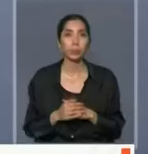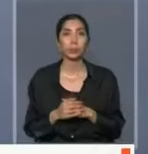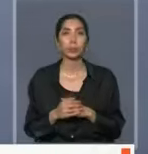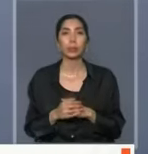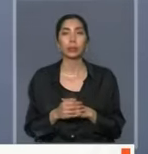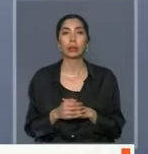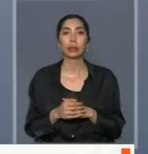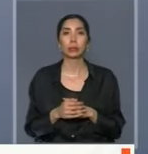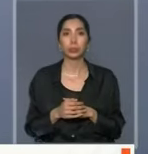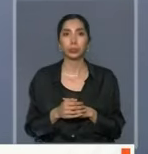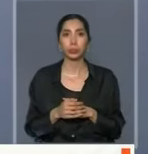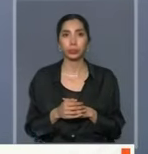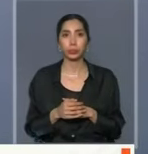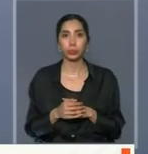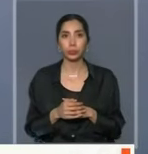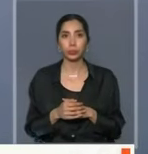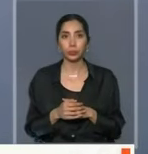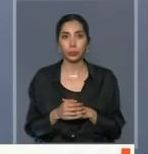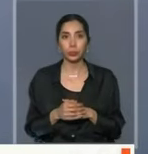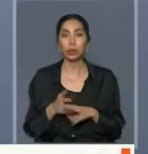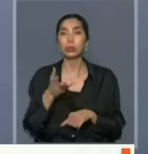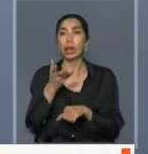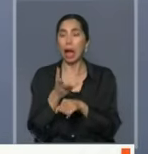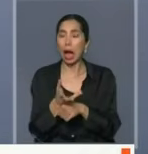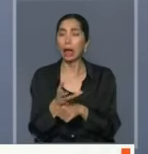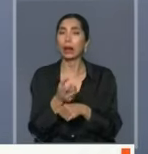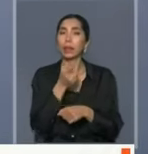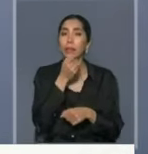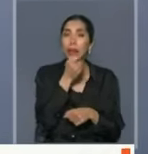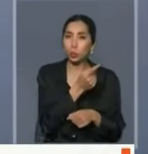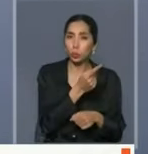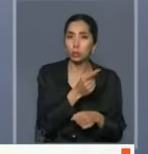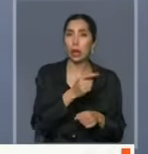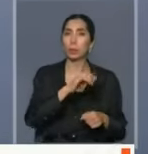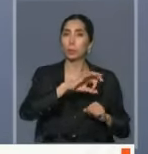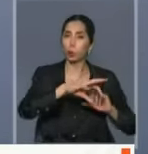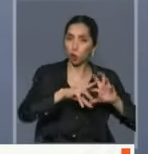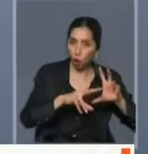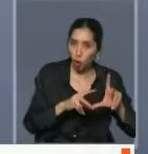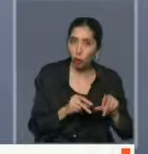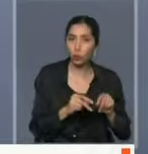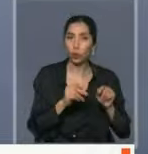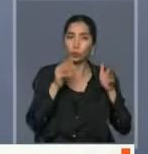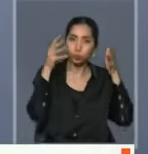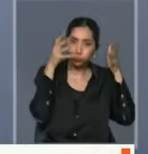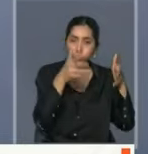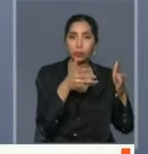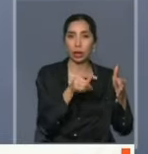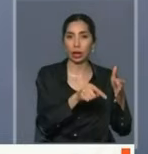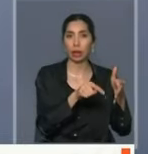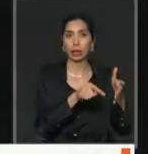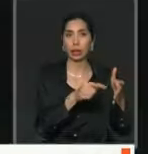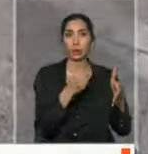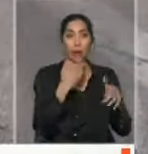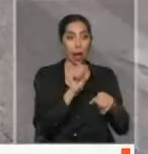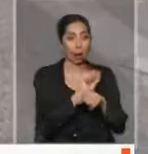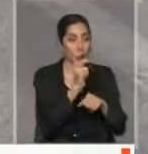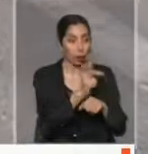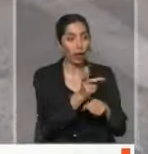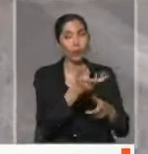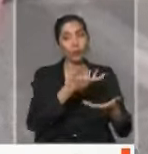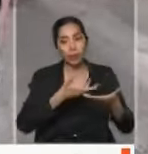vinculados a las denuncias por robo, a los encargos por robo y fundamentalmente a la devolución de estos vehículos.